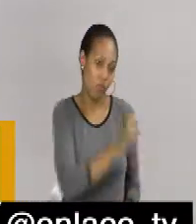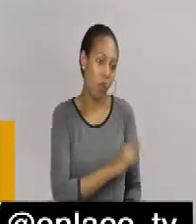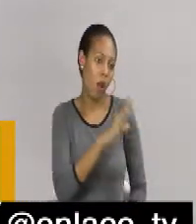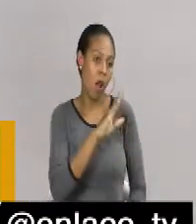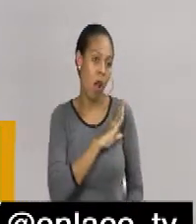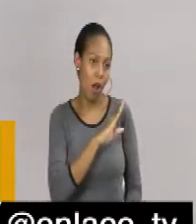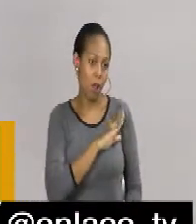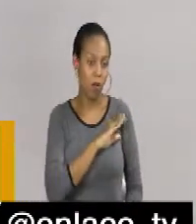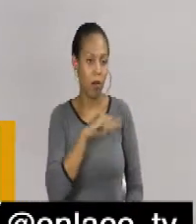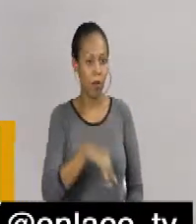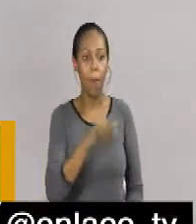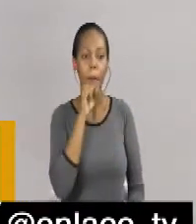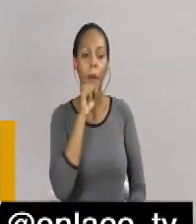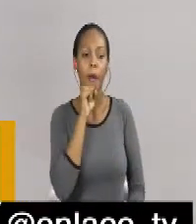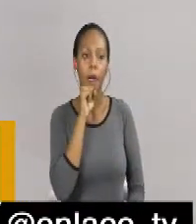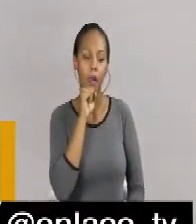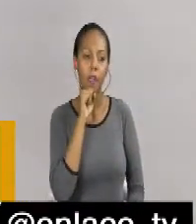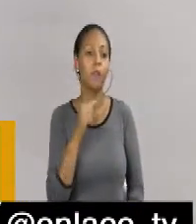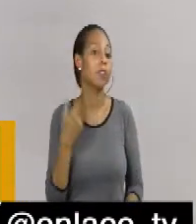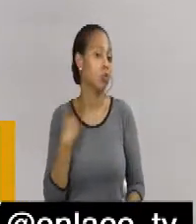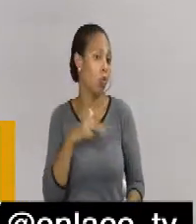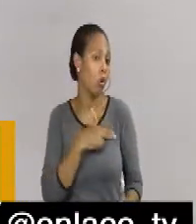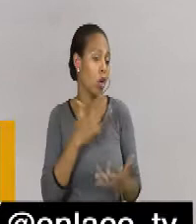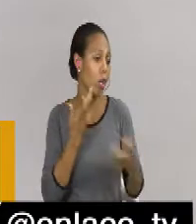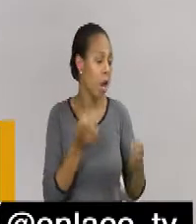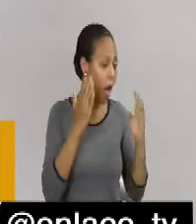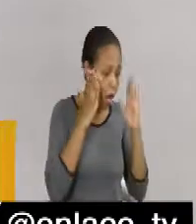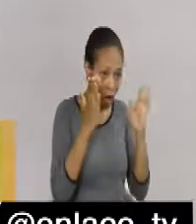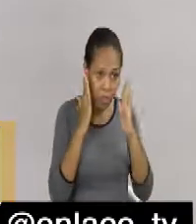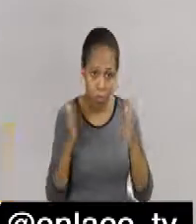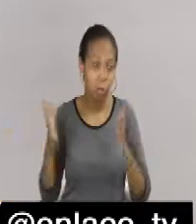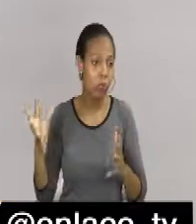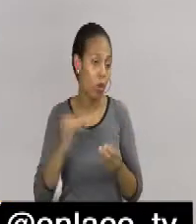hemos garantizar es toda la seguridad dentro del municipio para esta